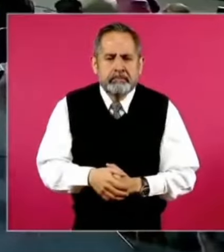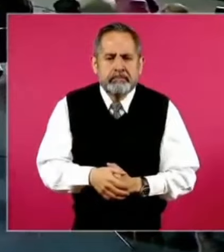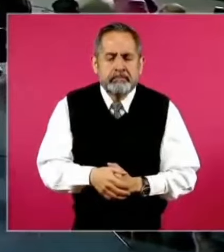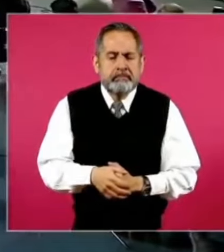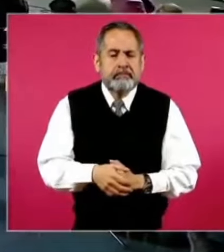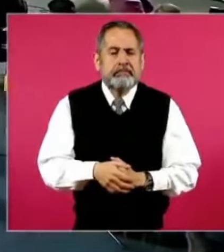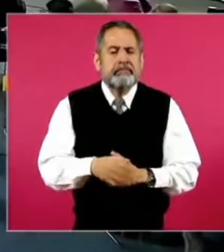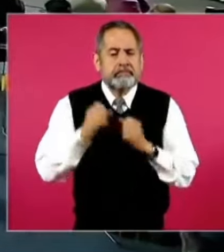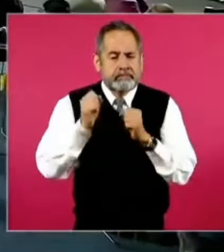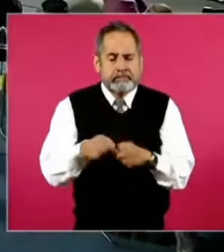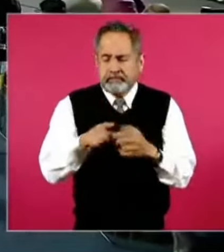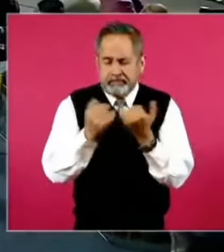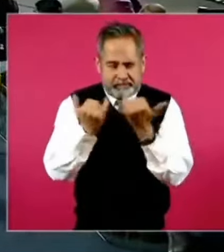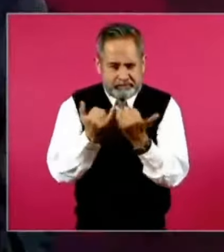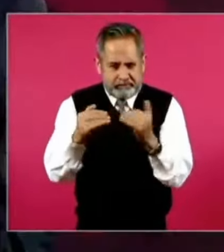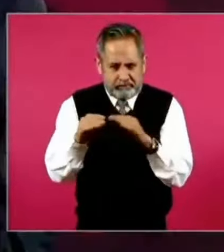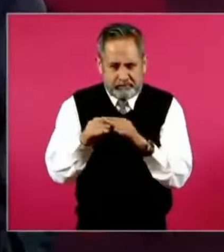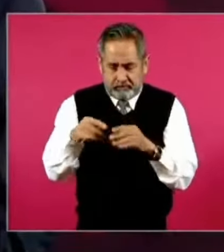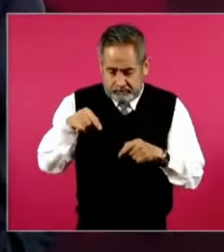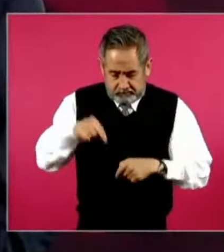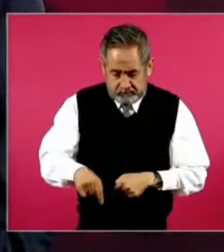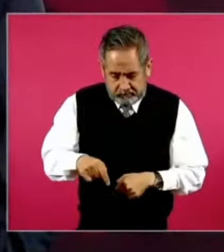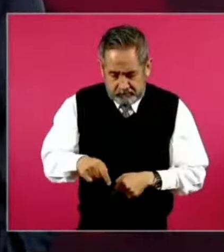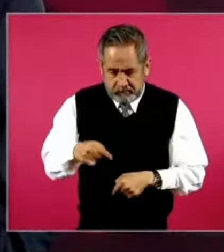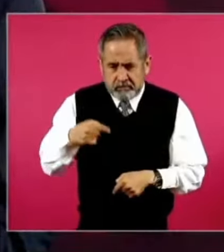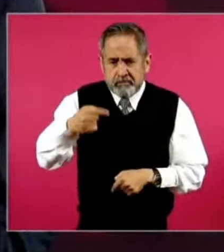Va a estar igual o mejor,